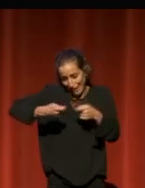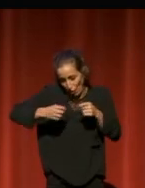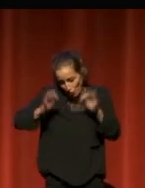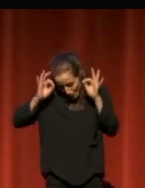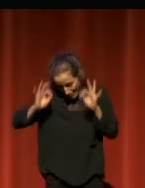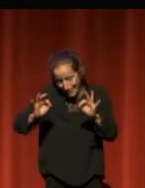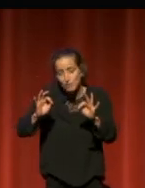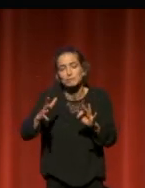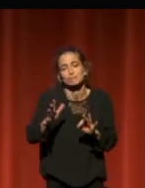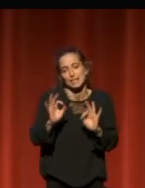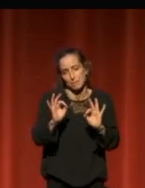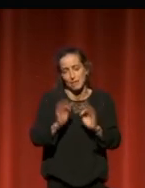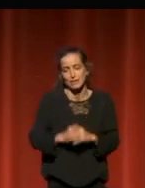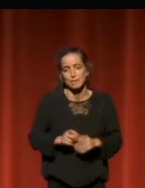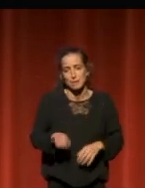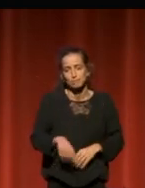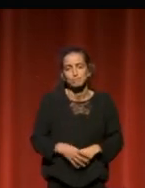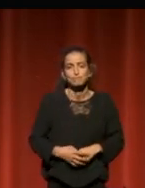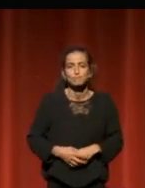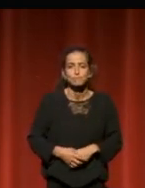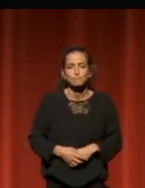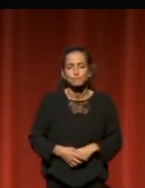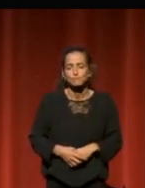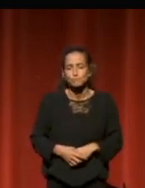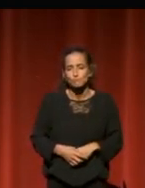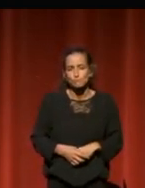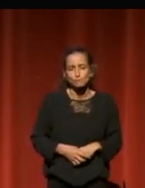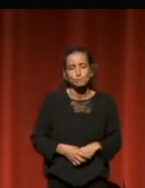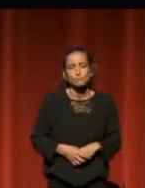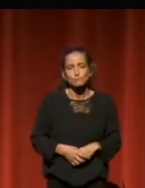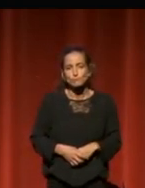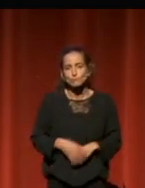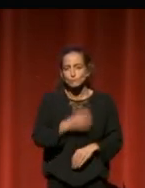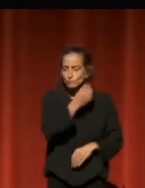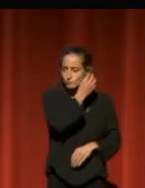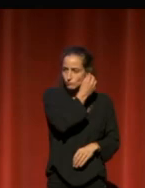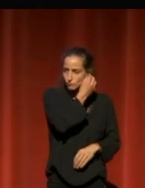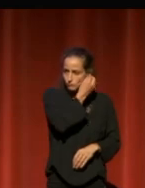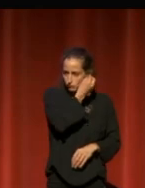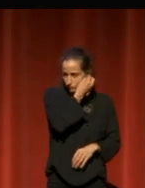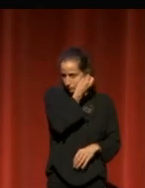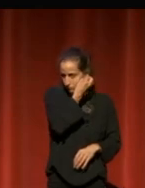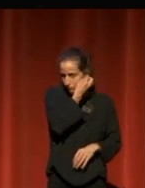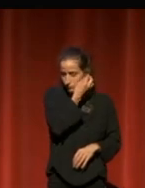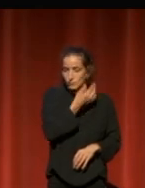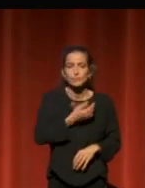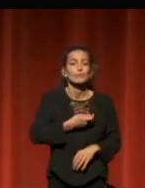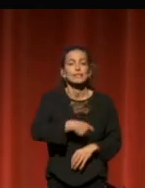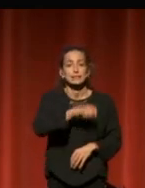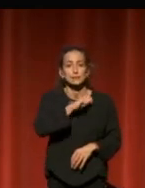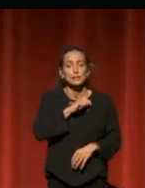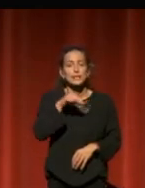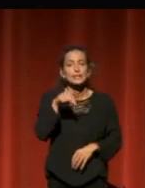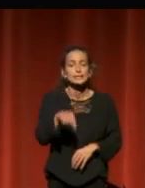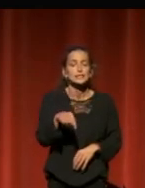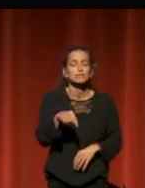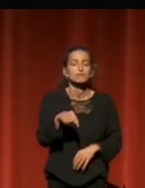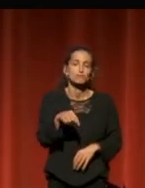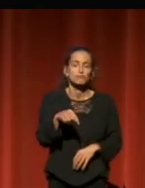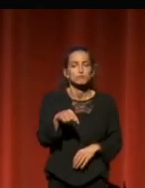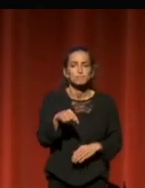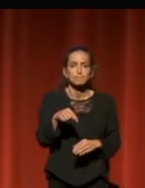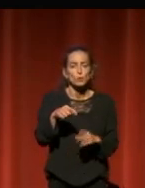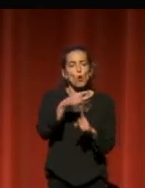particular. Pero en España existen 4, 5 niveles, puede haber hasta 5